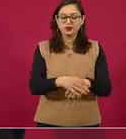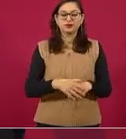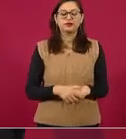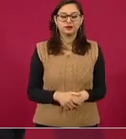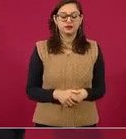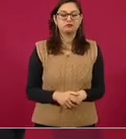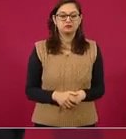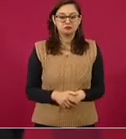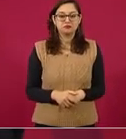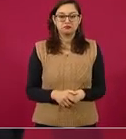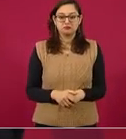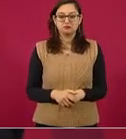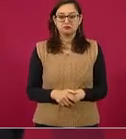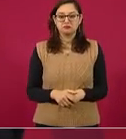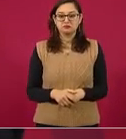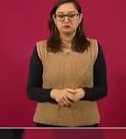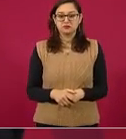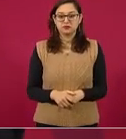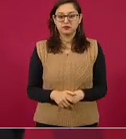defendiendo